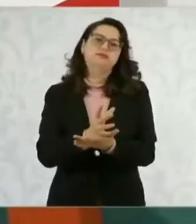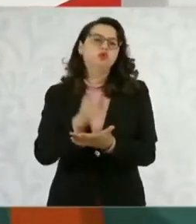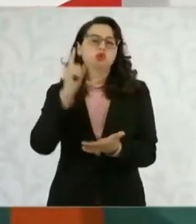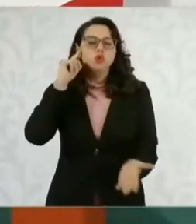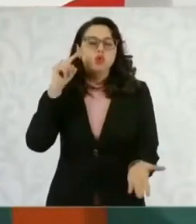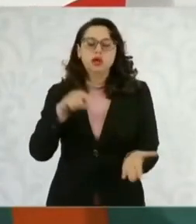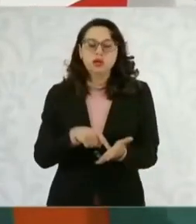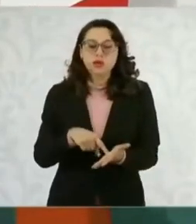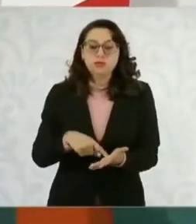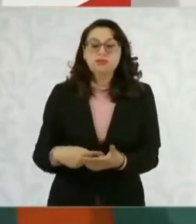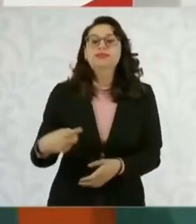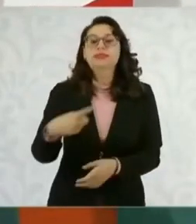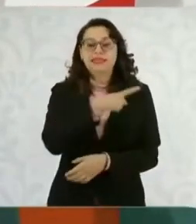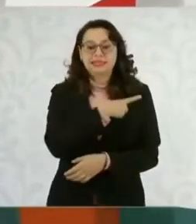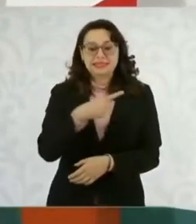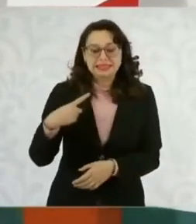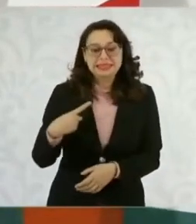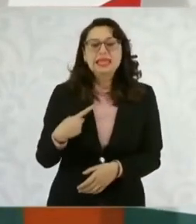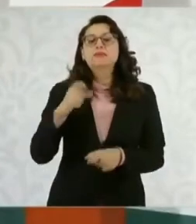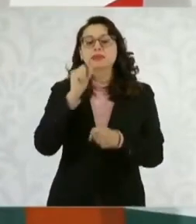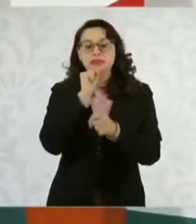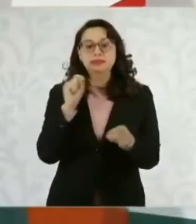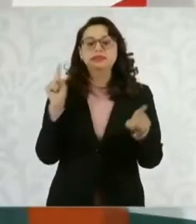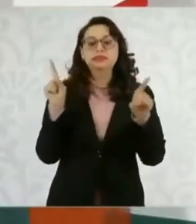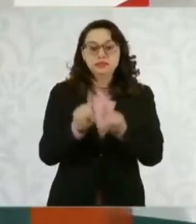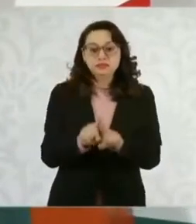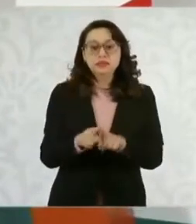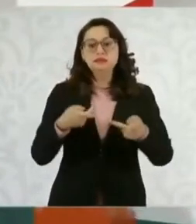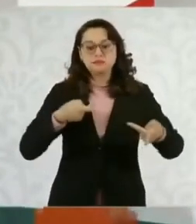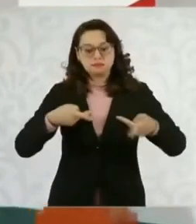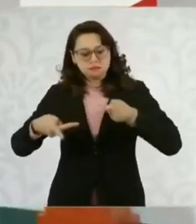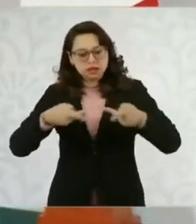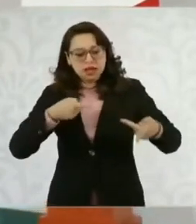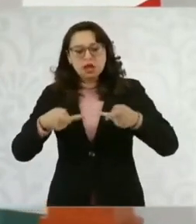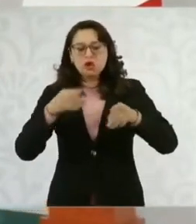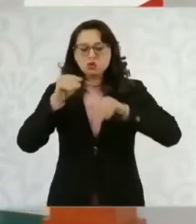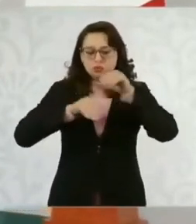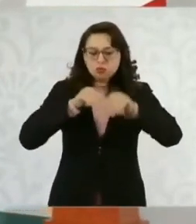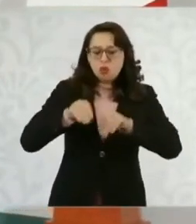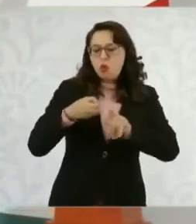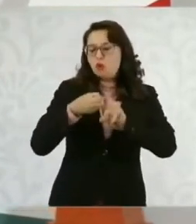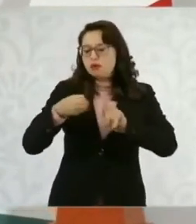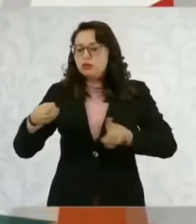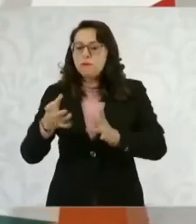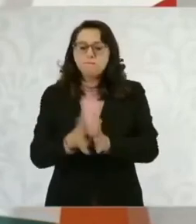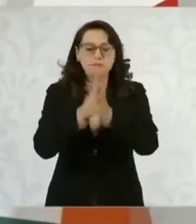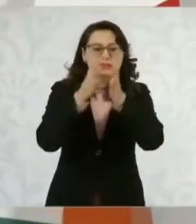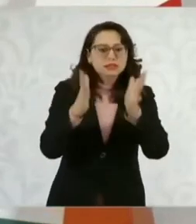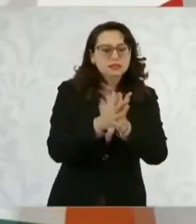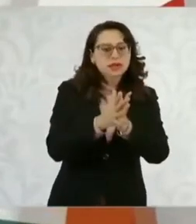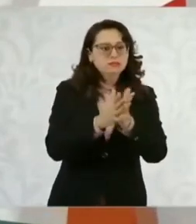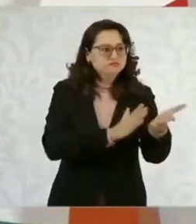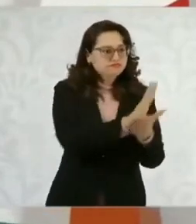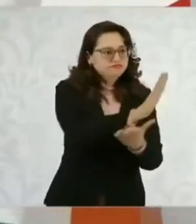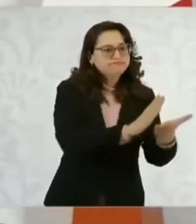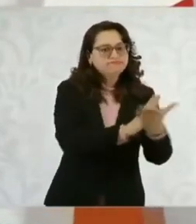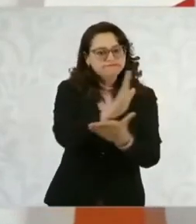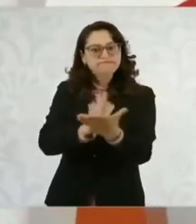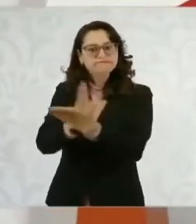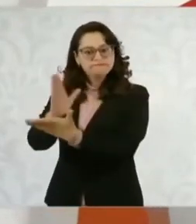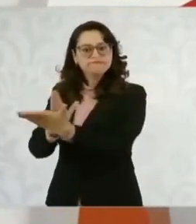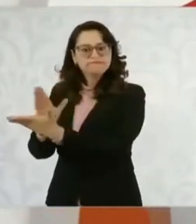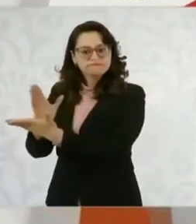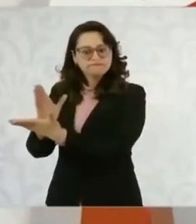sino que también tiene que entrar a un proceso de planeación y de participación en distintos sectores estratégicos. Y al